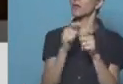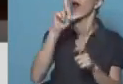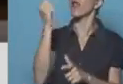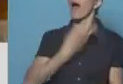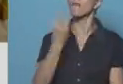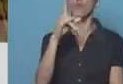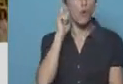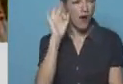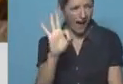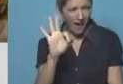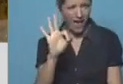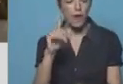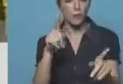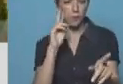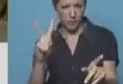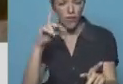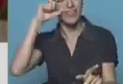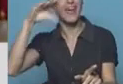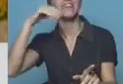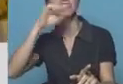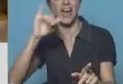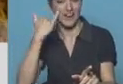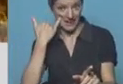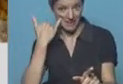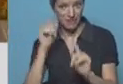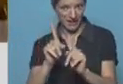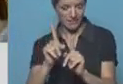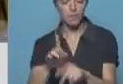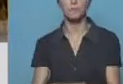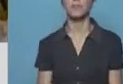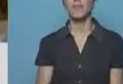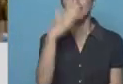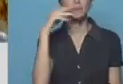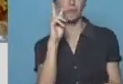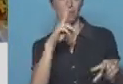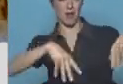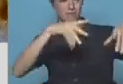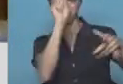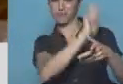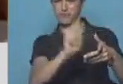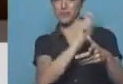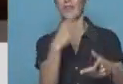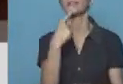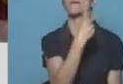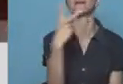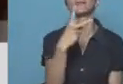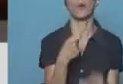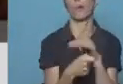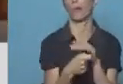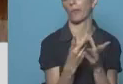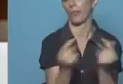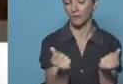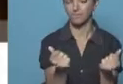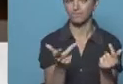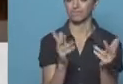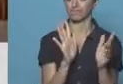Pablo Echarri y Rodrigo de la Serna. Y la verdad que con inscripciones muy feas, ¿no? Como que el 22 se acaba el curro. Y ayer,